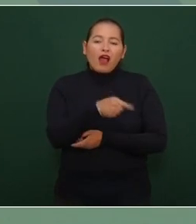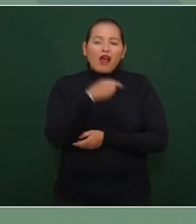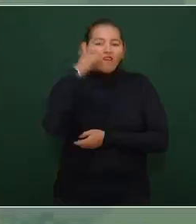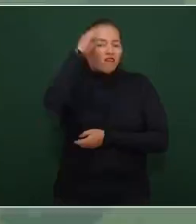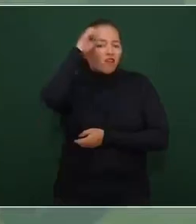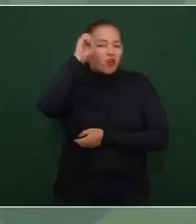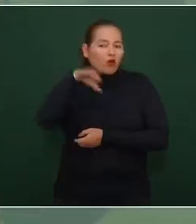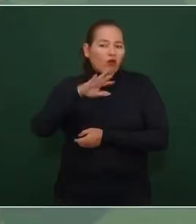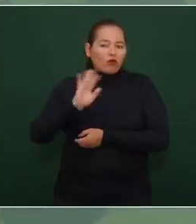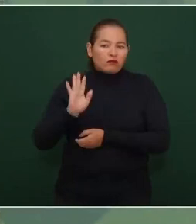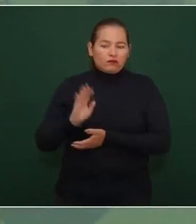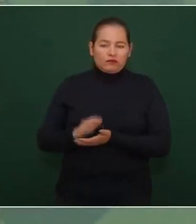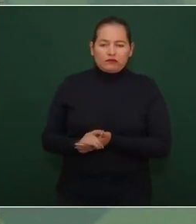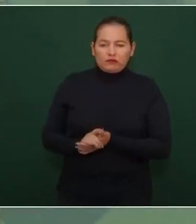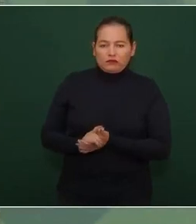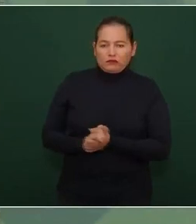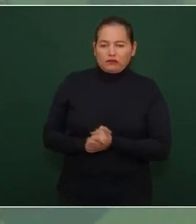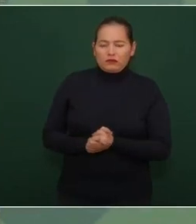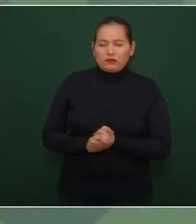y